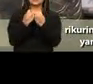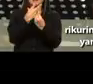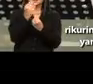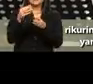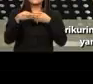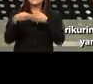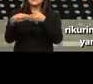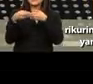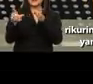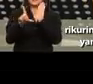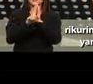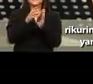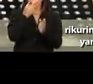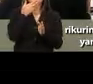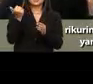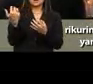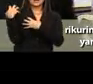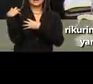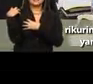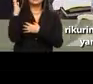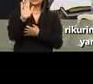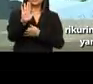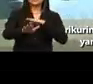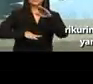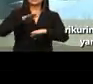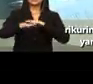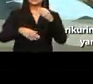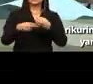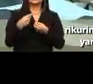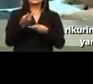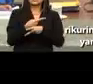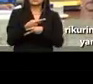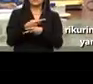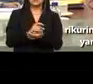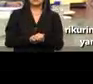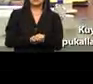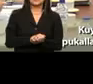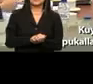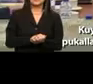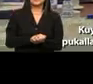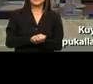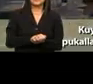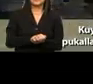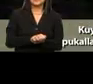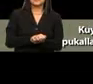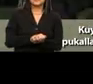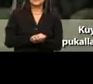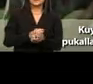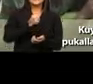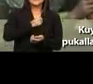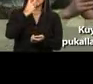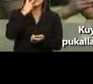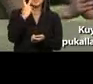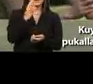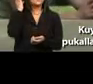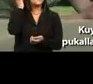la legislación social y viabilizará las leyes que mejoren y garanticen los procesos productivos. Mi